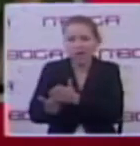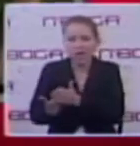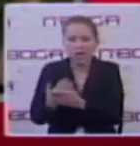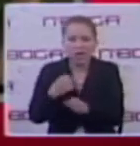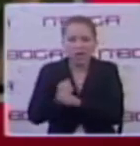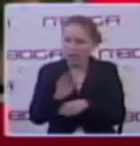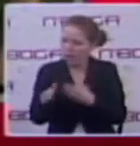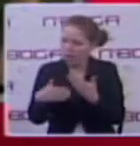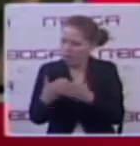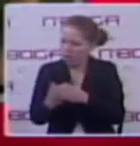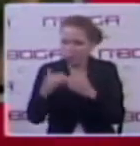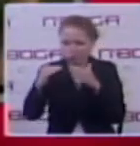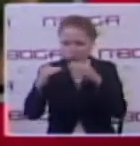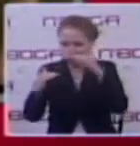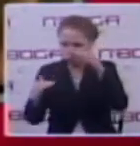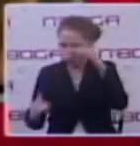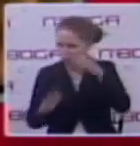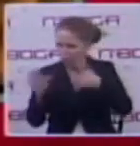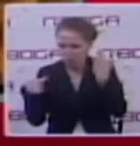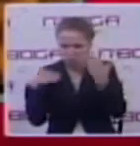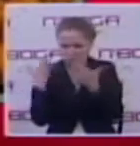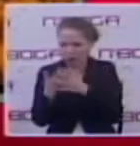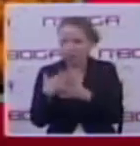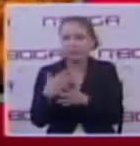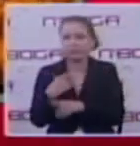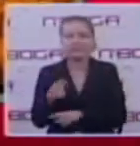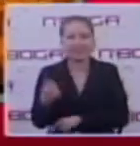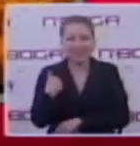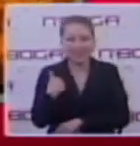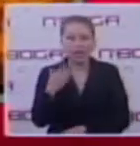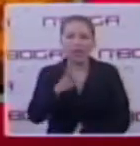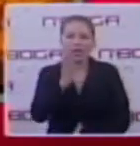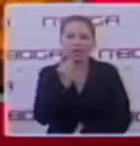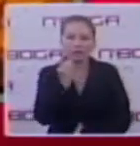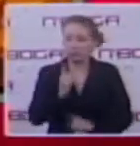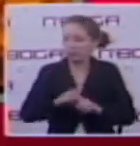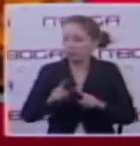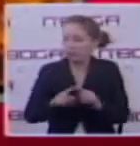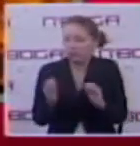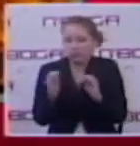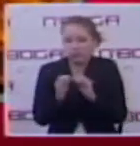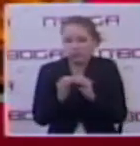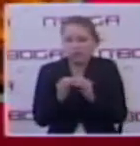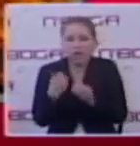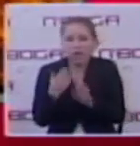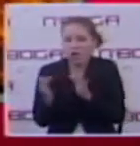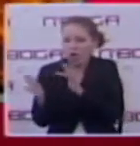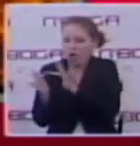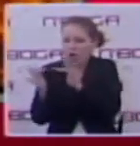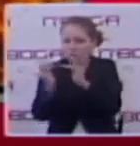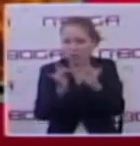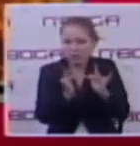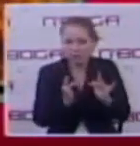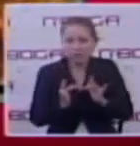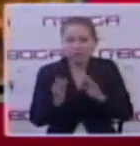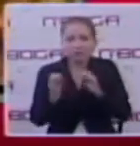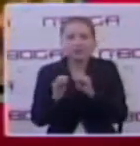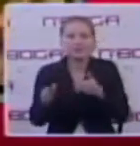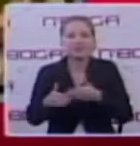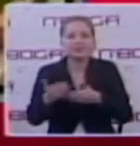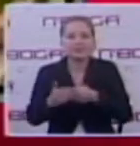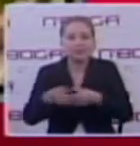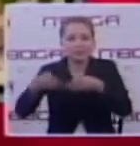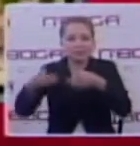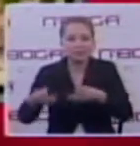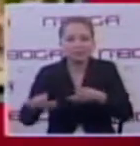trabajar en todos los eslabones de la cadena y tengo una buena experiencia y un montón de contactos que facilitan